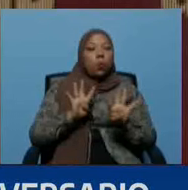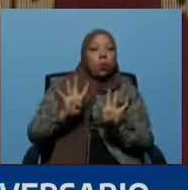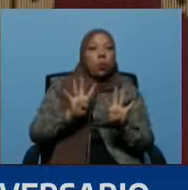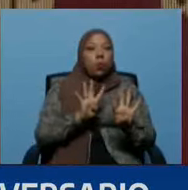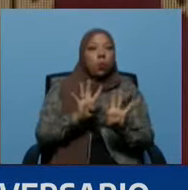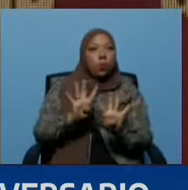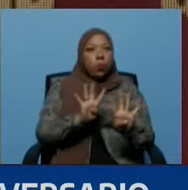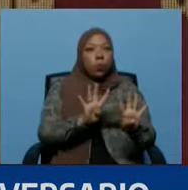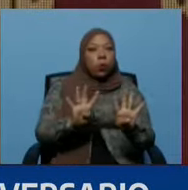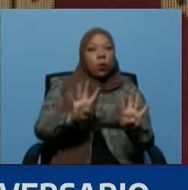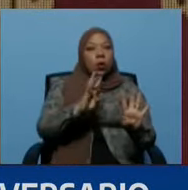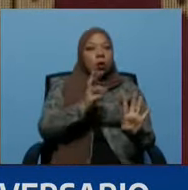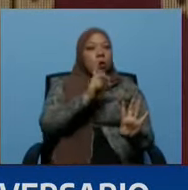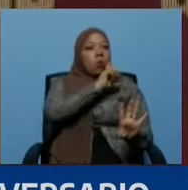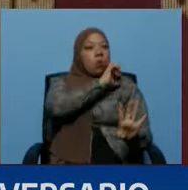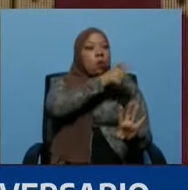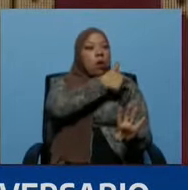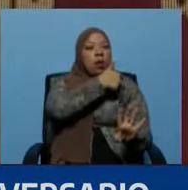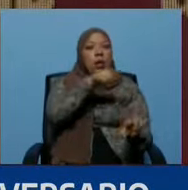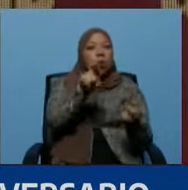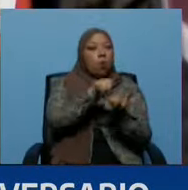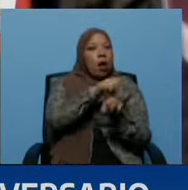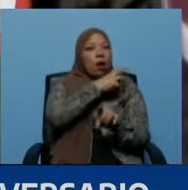porque los generales están en la calle con el pueblo.